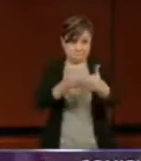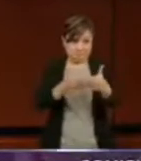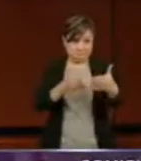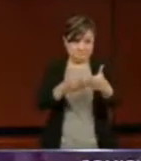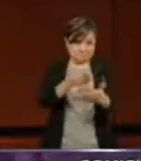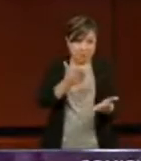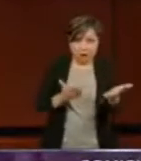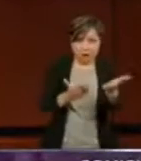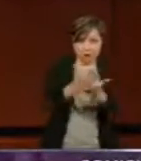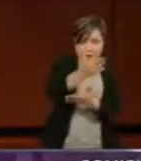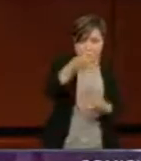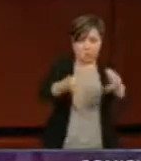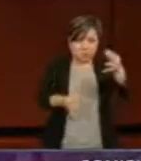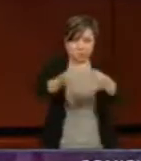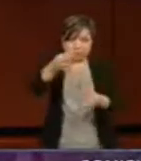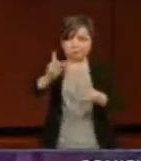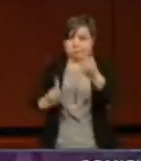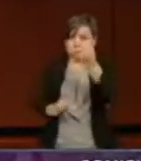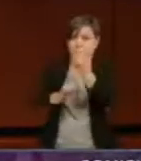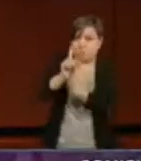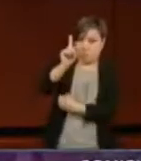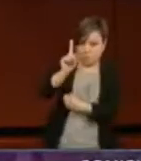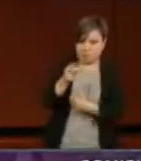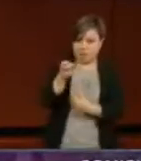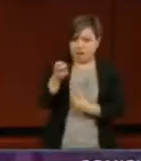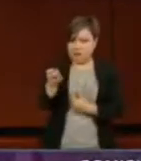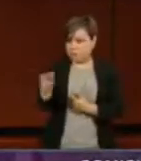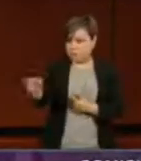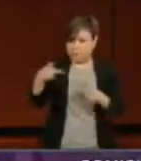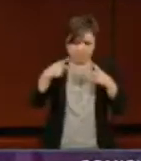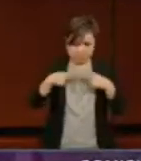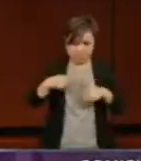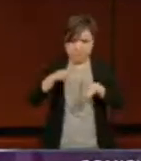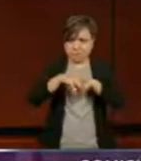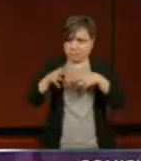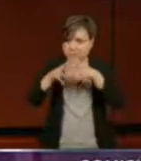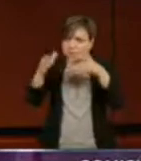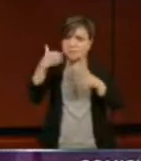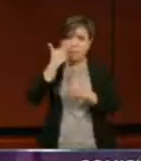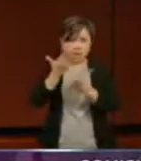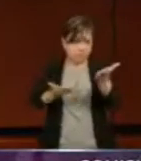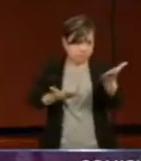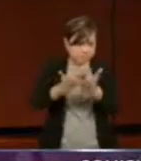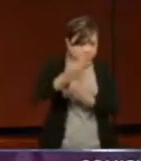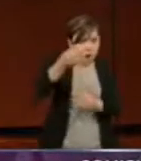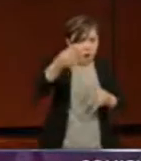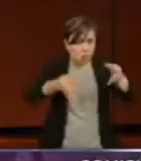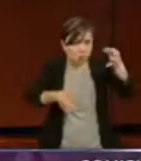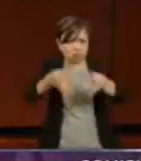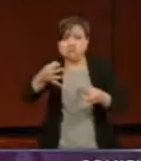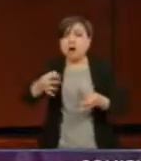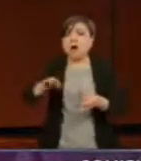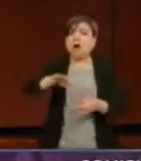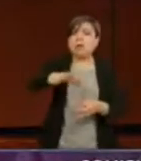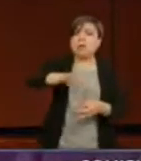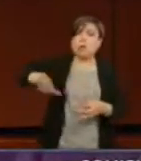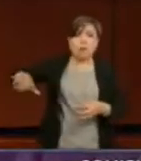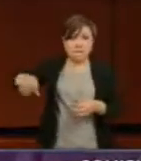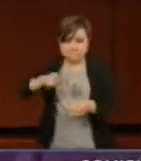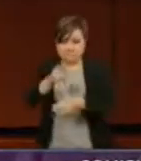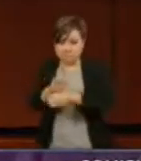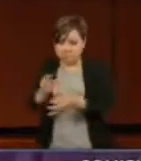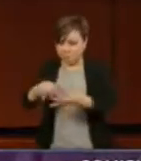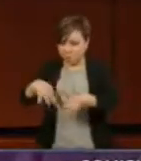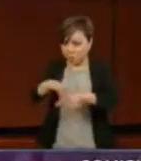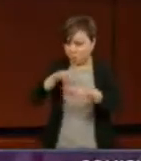esta justicia a la ciudadanía no es prioritario y que respetar el fondo de los roles constitucionales de cada poder de la